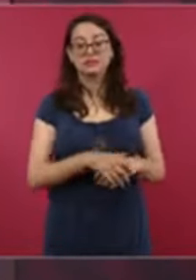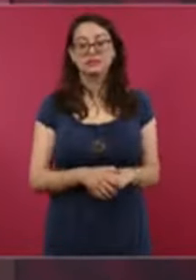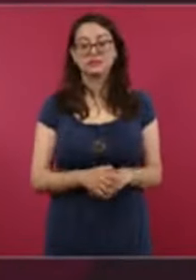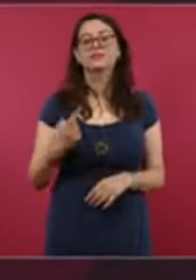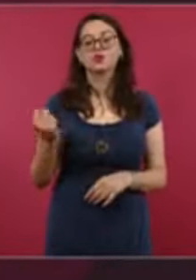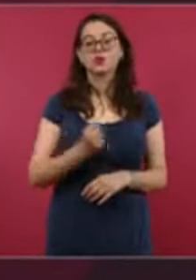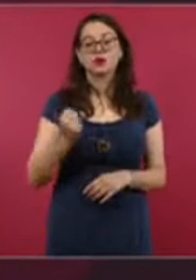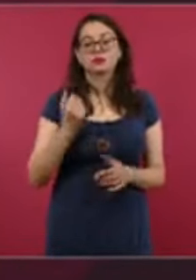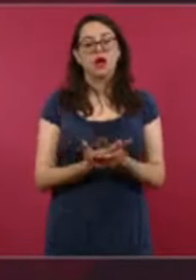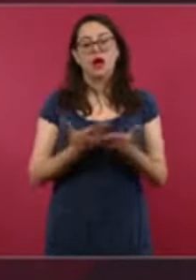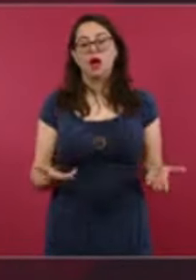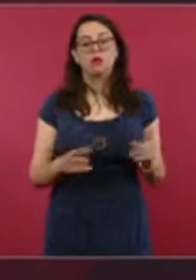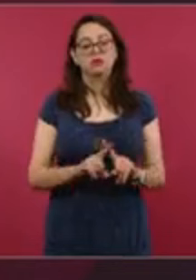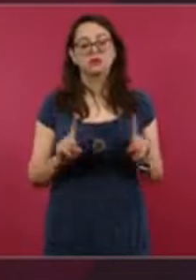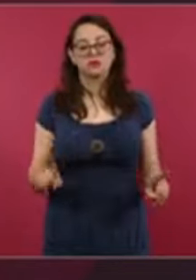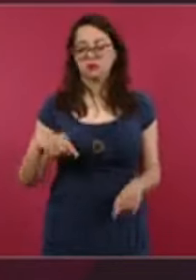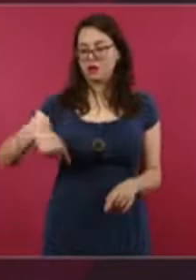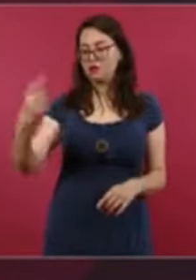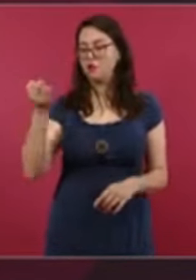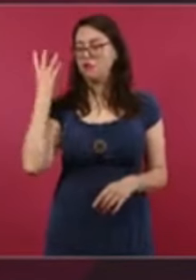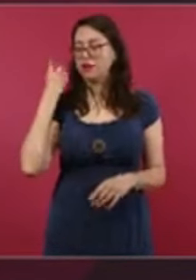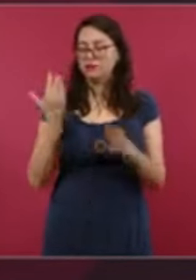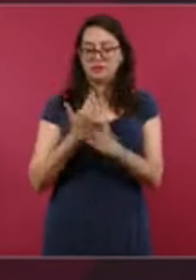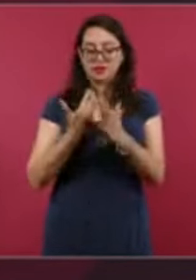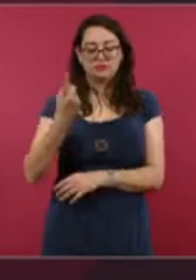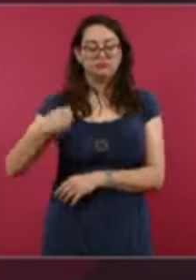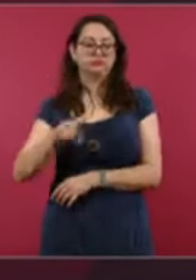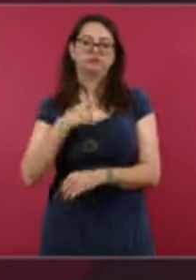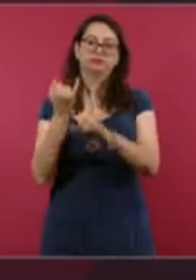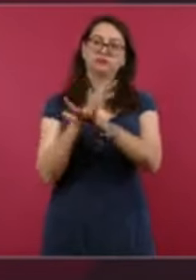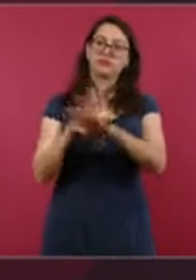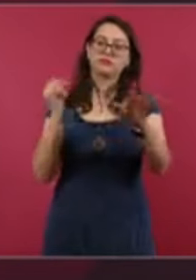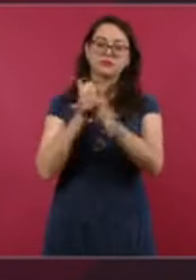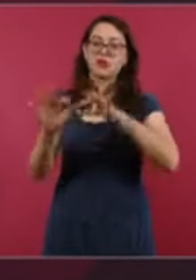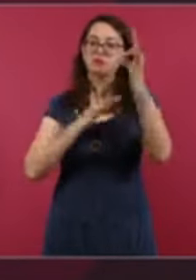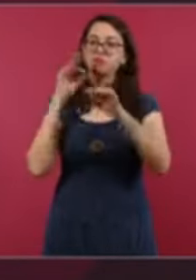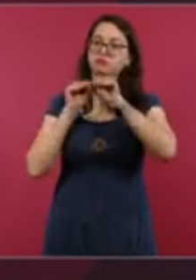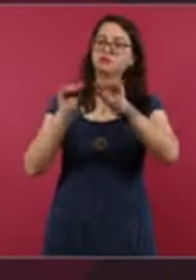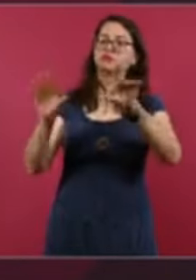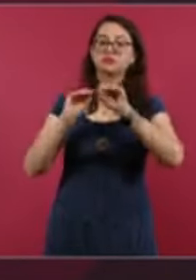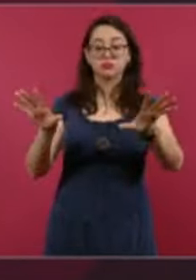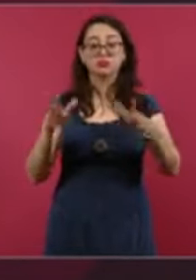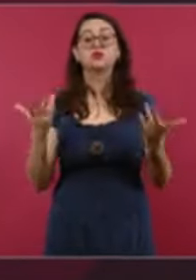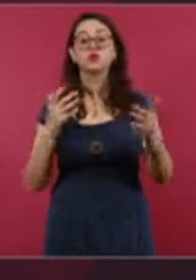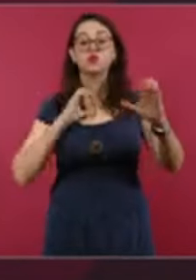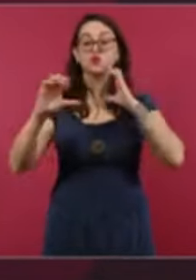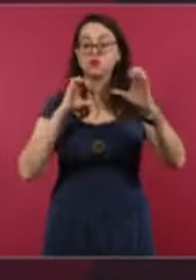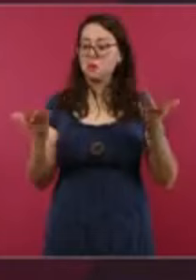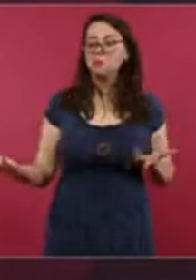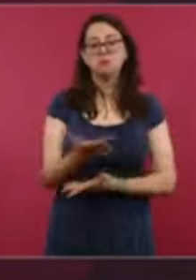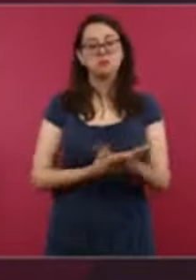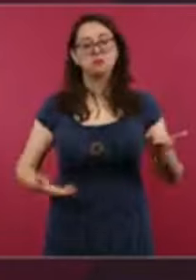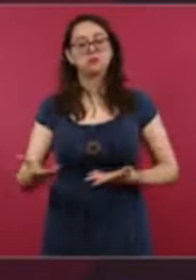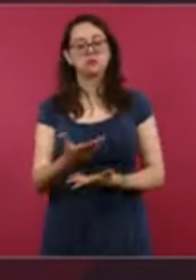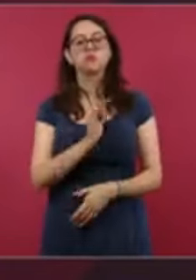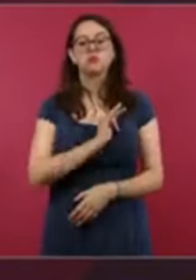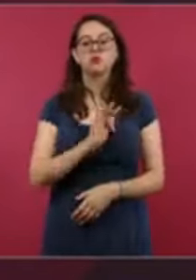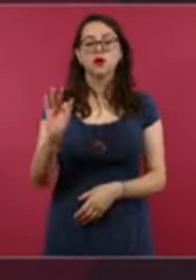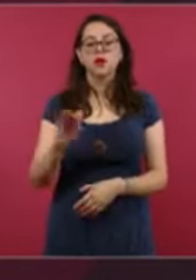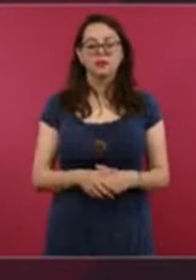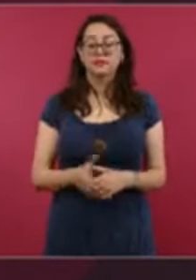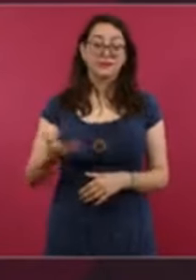este medio, esta conferencia de comunicación, de mensajes, de ida y vuelta. Ese diálogo